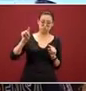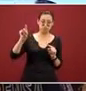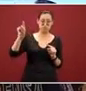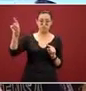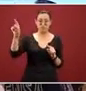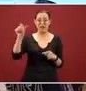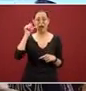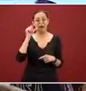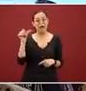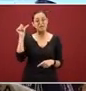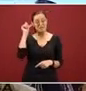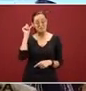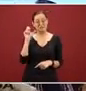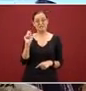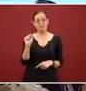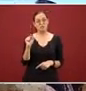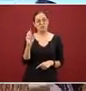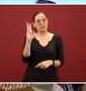de 59,000 casos.